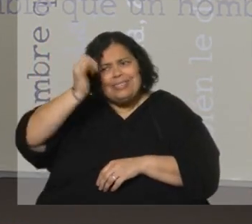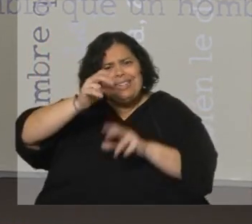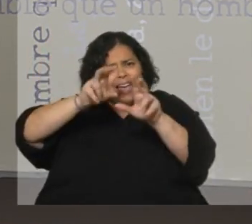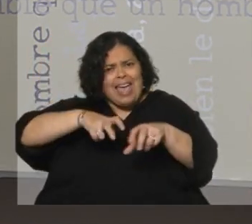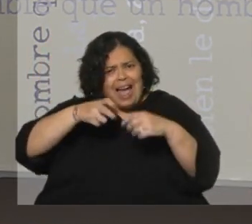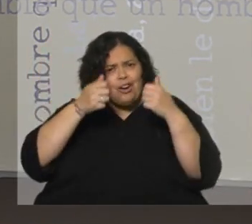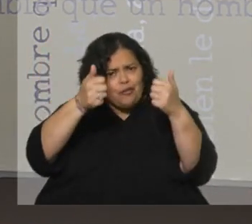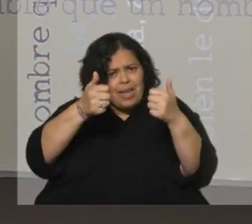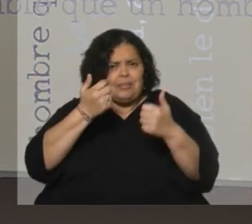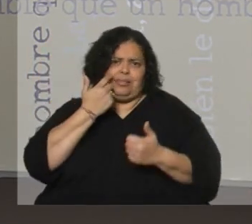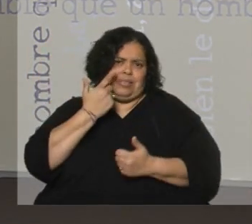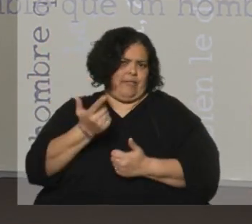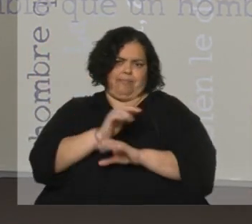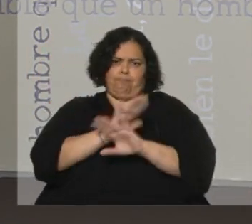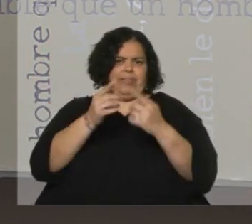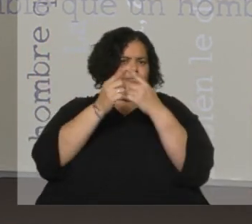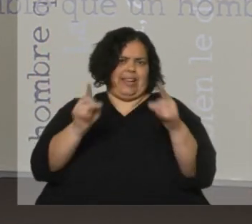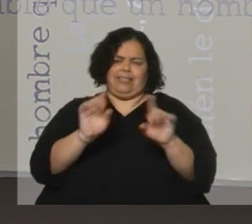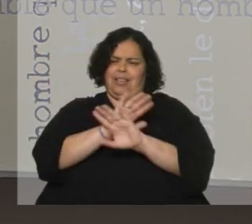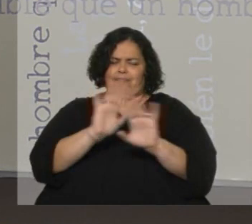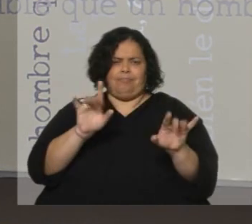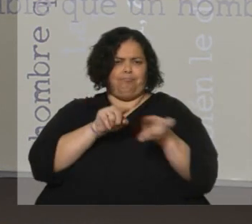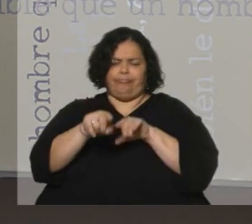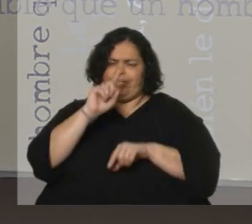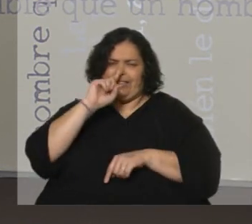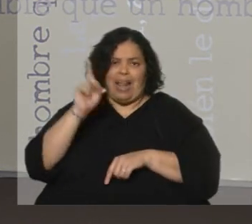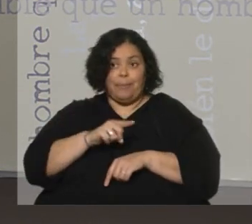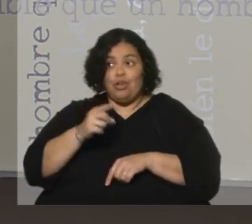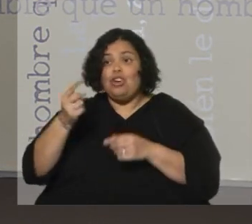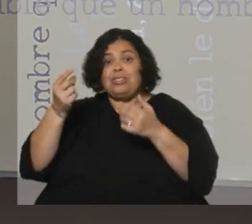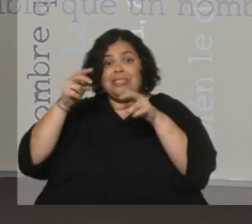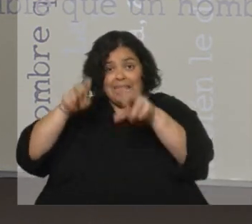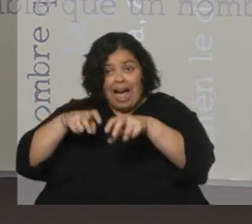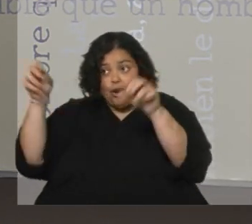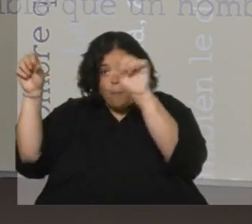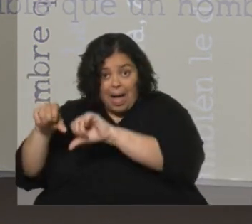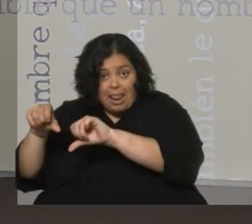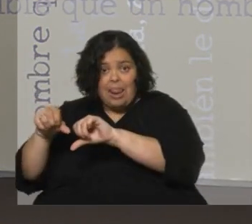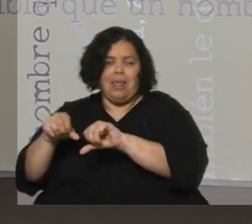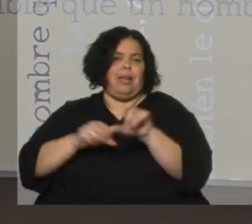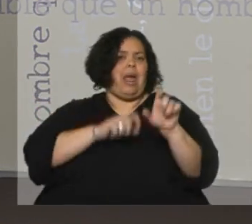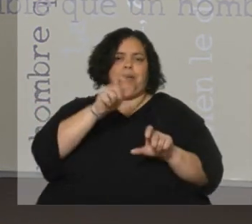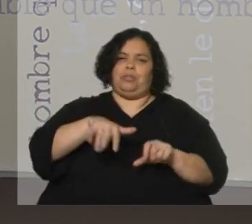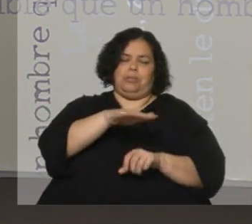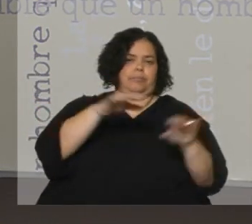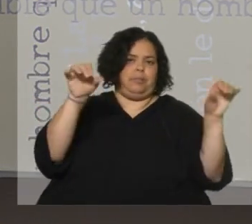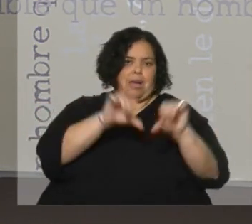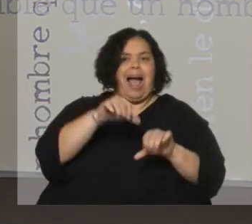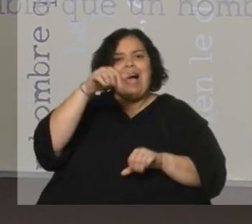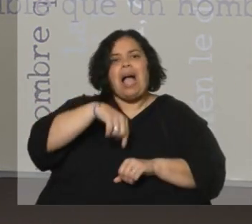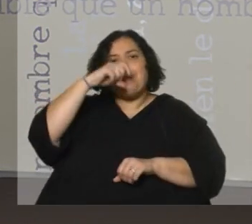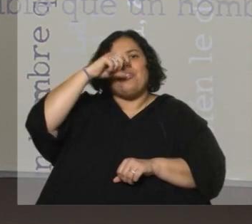ve la se ve la diferencia rápidamente y cuando le va mal también se ve la diferencia rápidamente Monte Obviamente que tiene otros